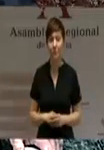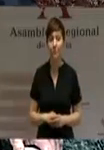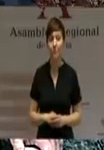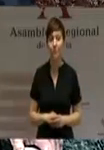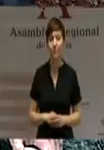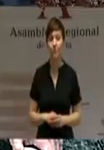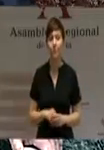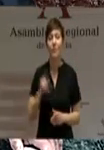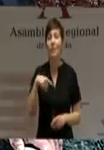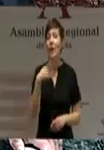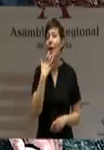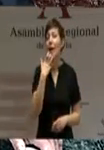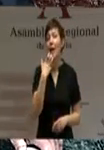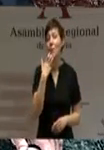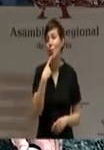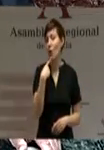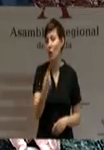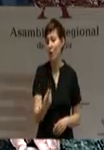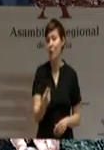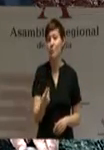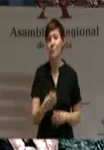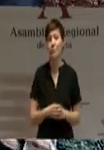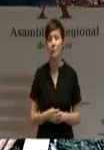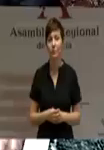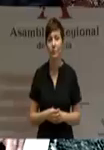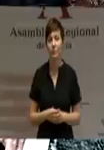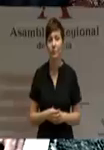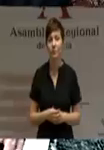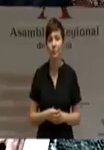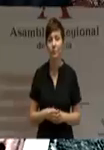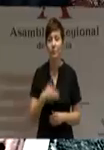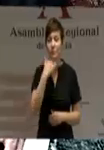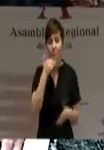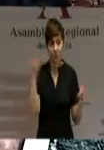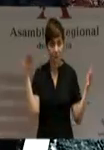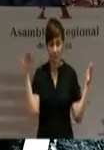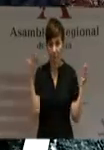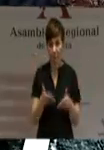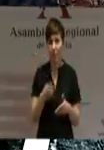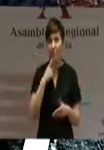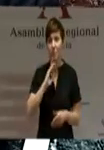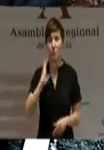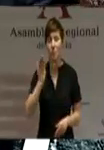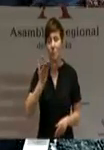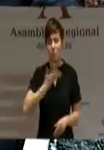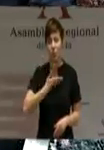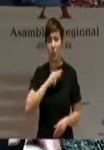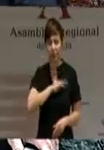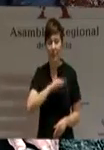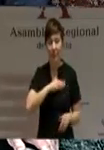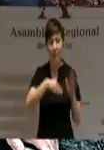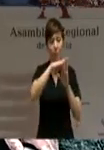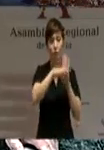A modo de ejemplo, veamos en el caso precisamente más importante o más sangrante en su programa electoral